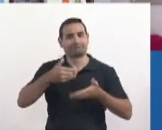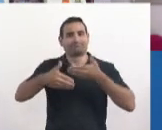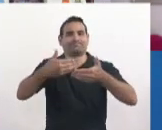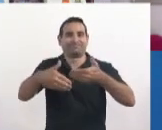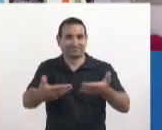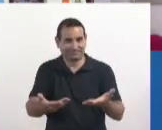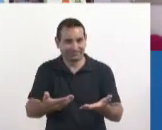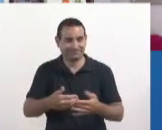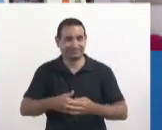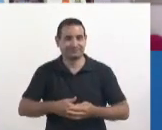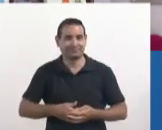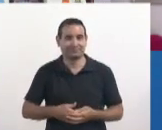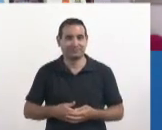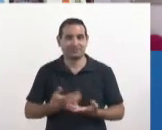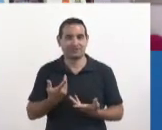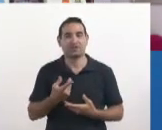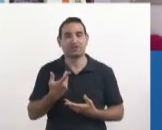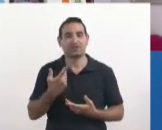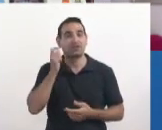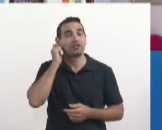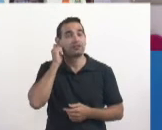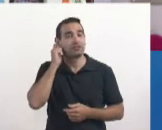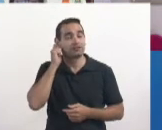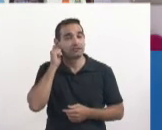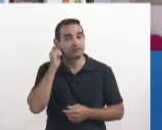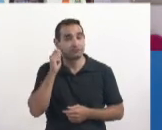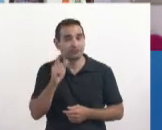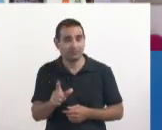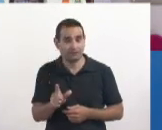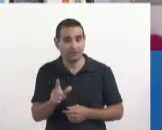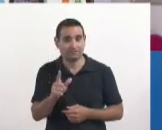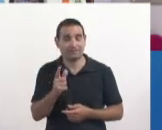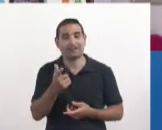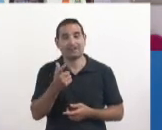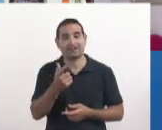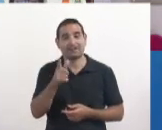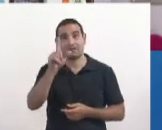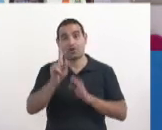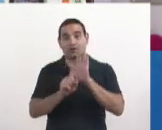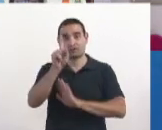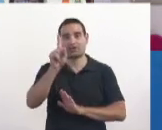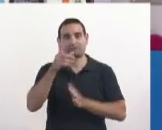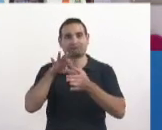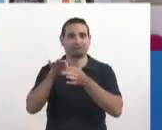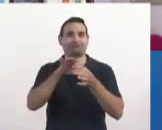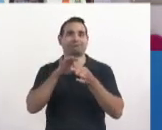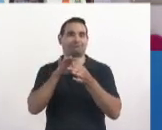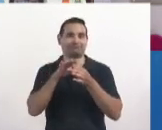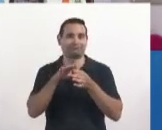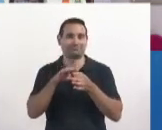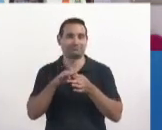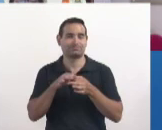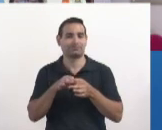y hacer entre todos lograr en el norte una hermandad y una posibilidad de que